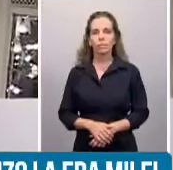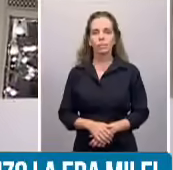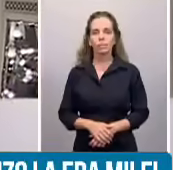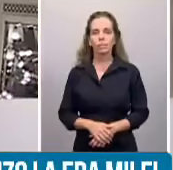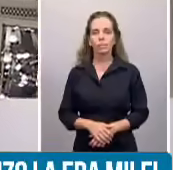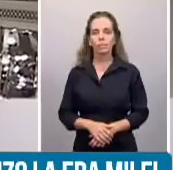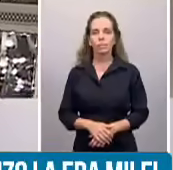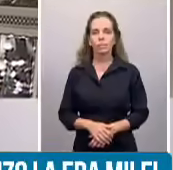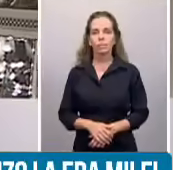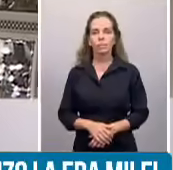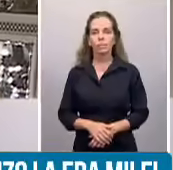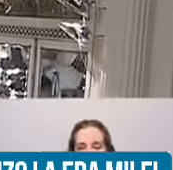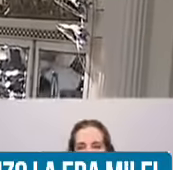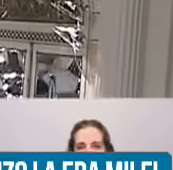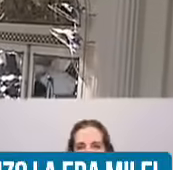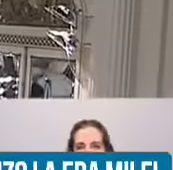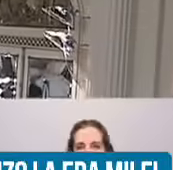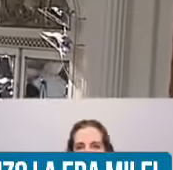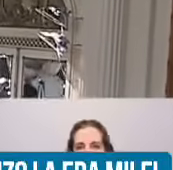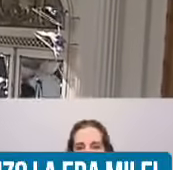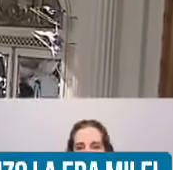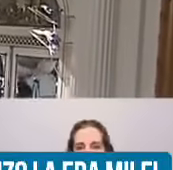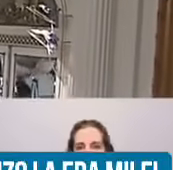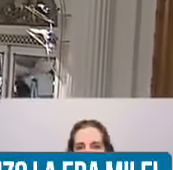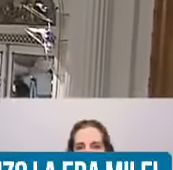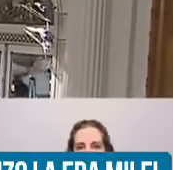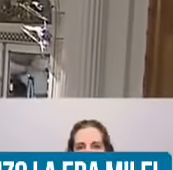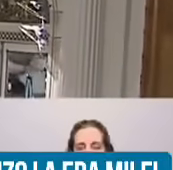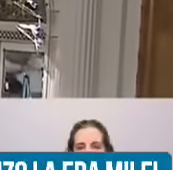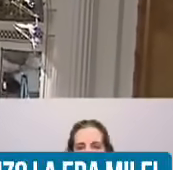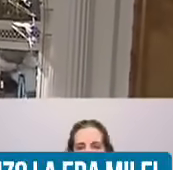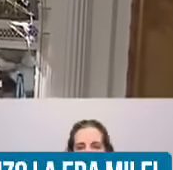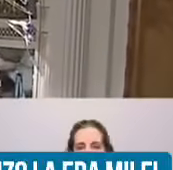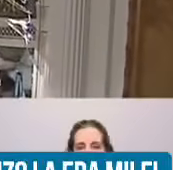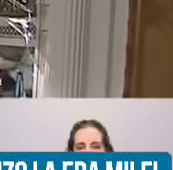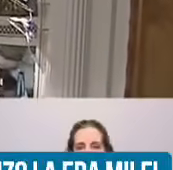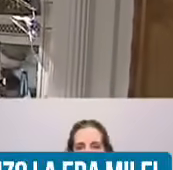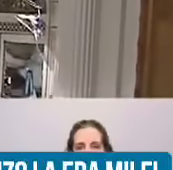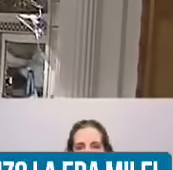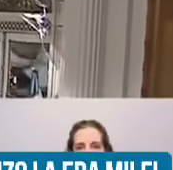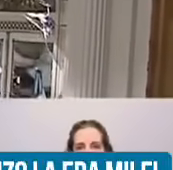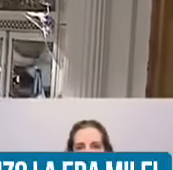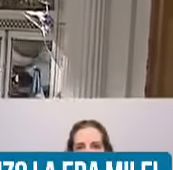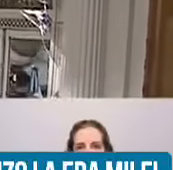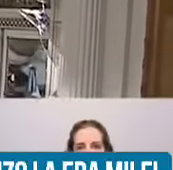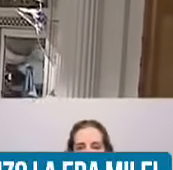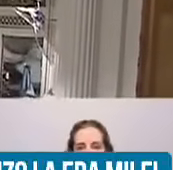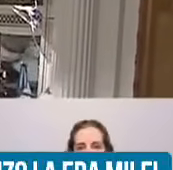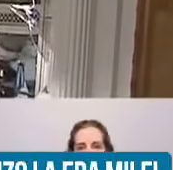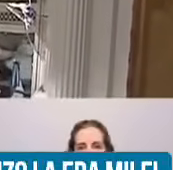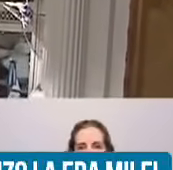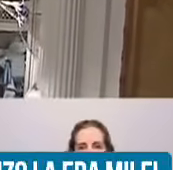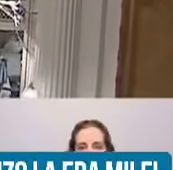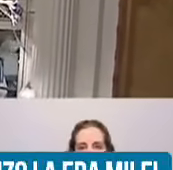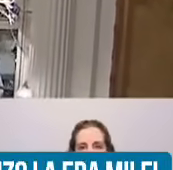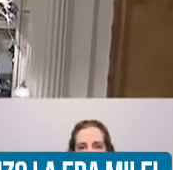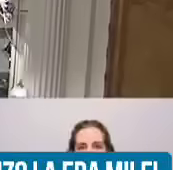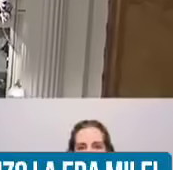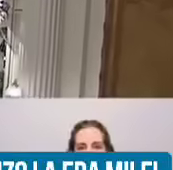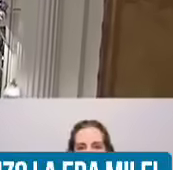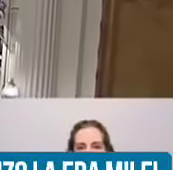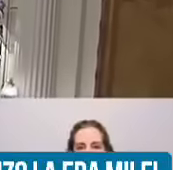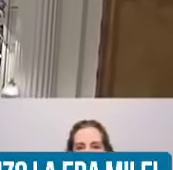de todas las fuerzas de la ciudad, las fuerzas federales, equipos antiexplosivos, hubo un operativo